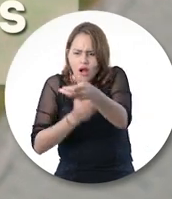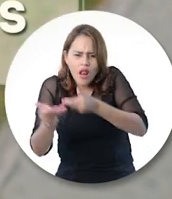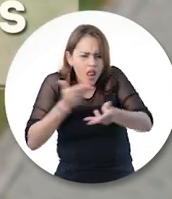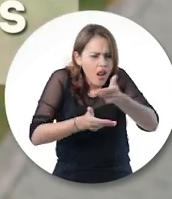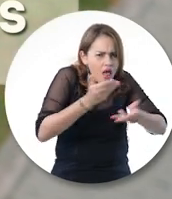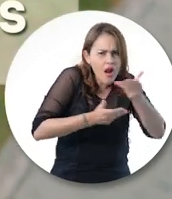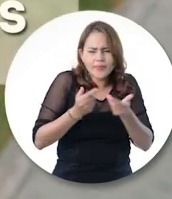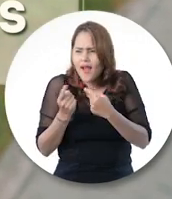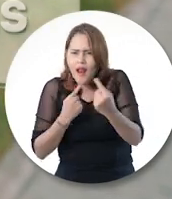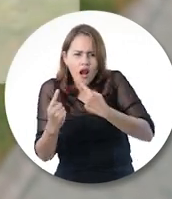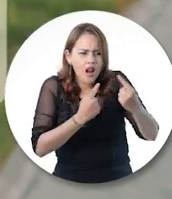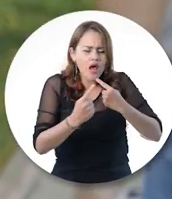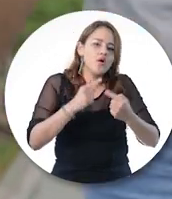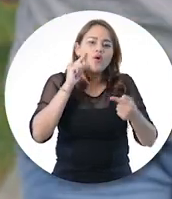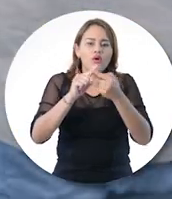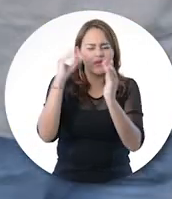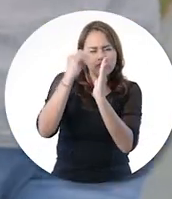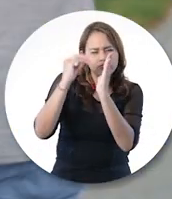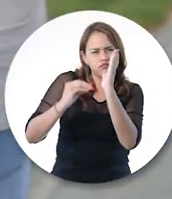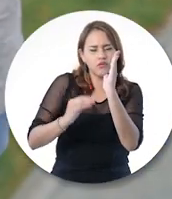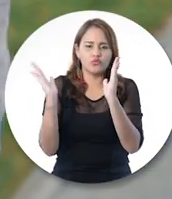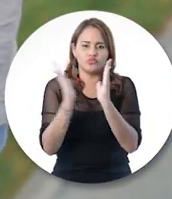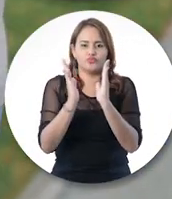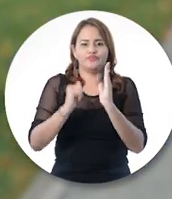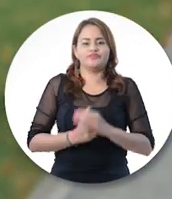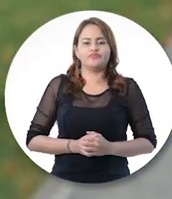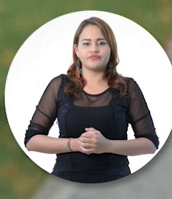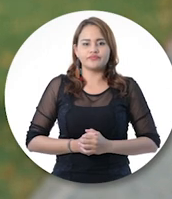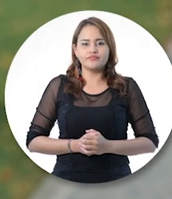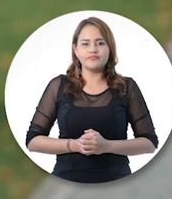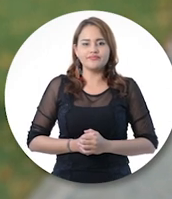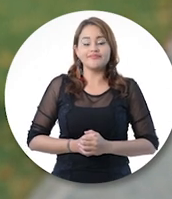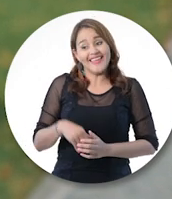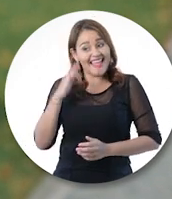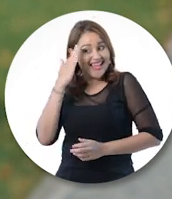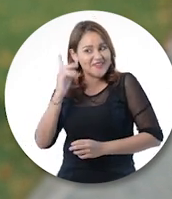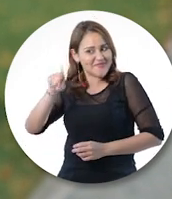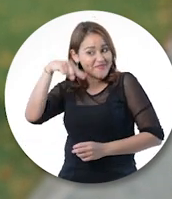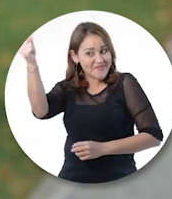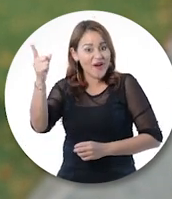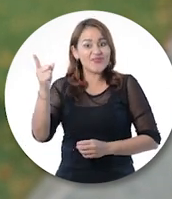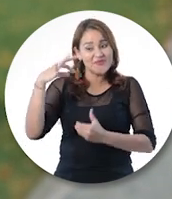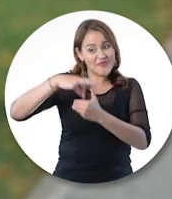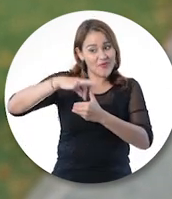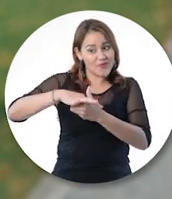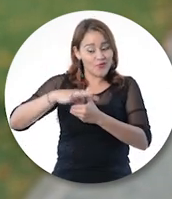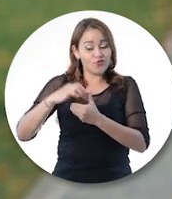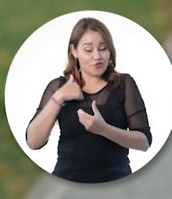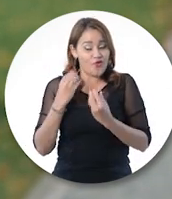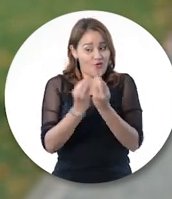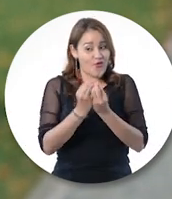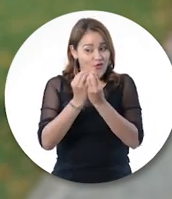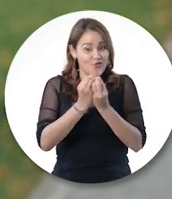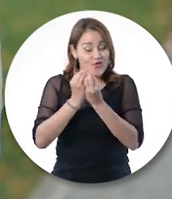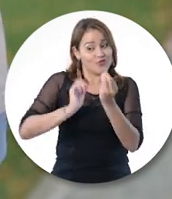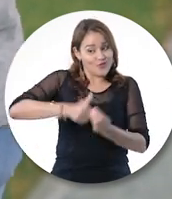de distintos programas académicos para la construcción de un documento base. Ya sabes, para las próximas elecciones vota por mí como representante estudiantil ante